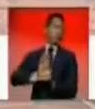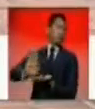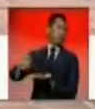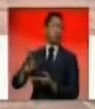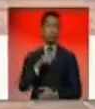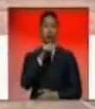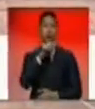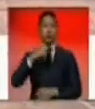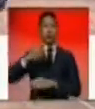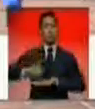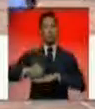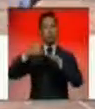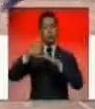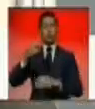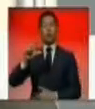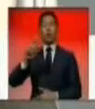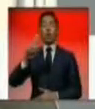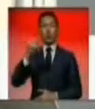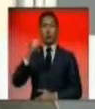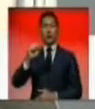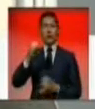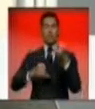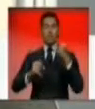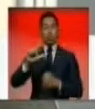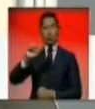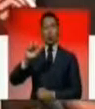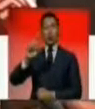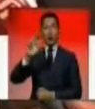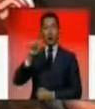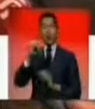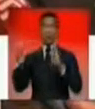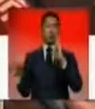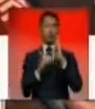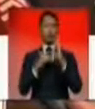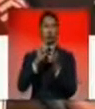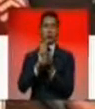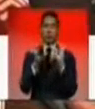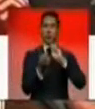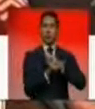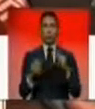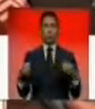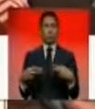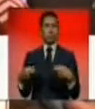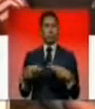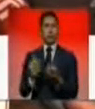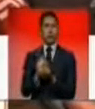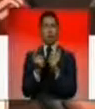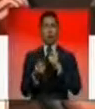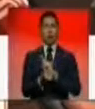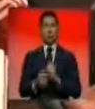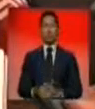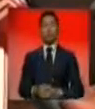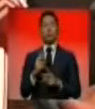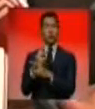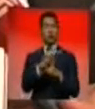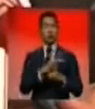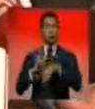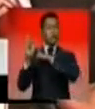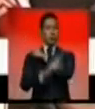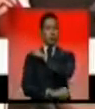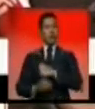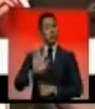presentada por el general Luis Lara Jaramillo en contra de las reformas al ISFA. Los mismos consejos de disciplina se preocuparán de resolver